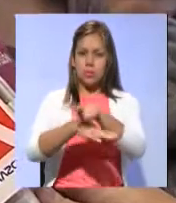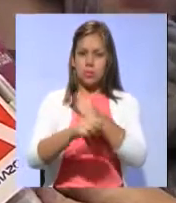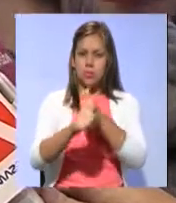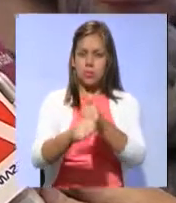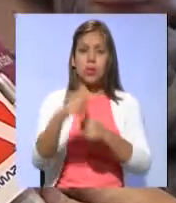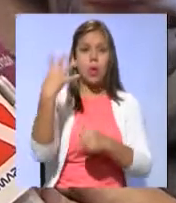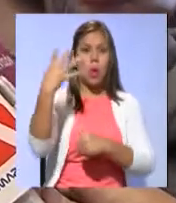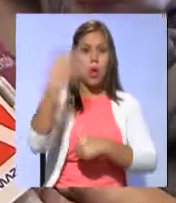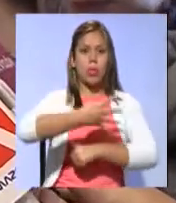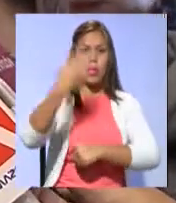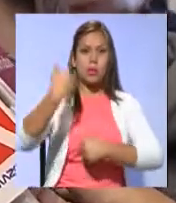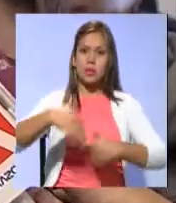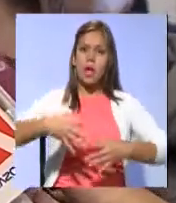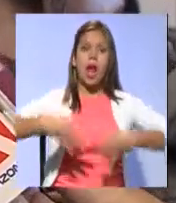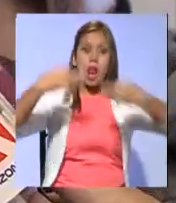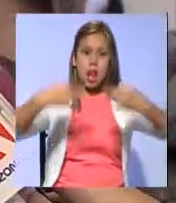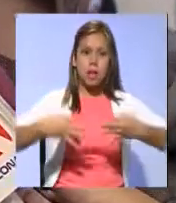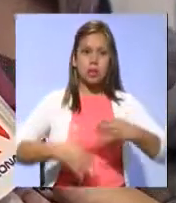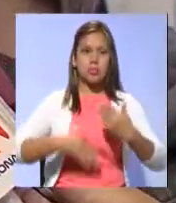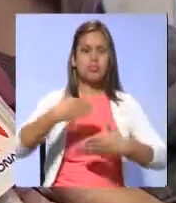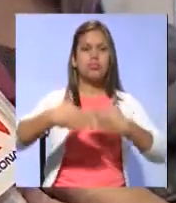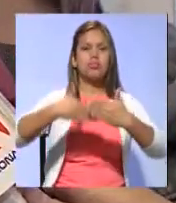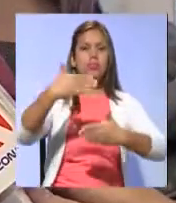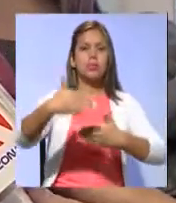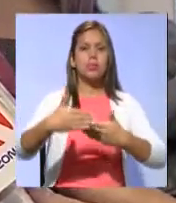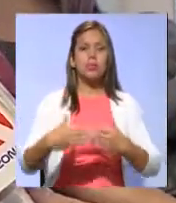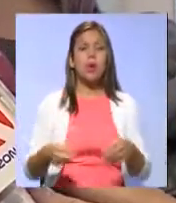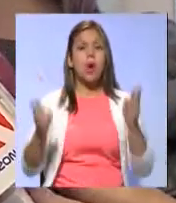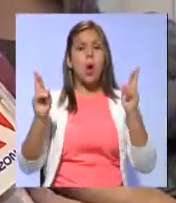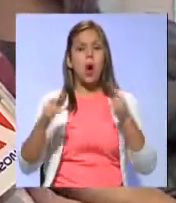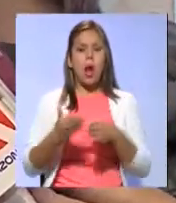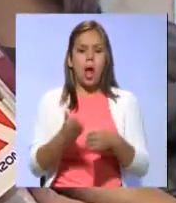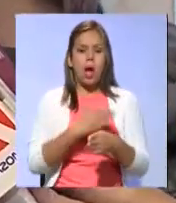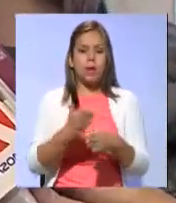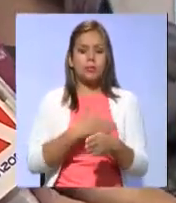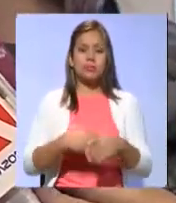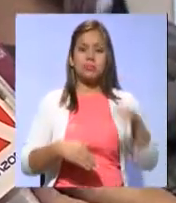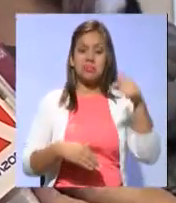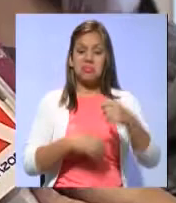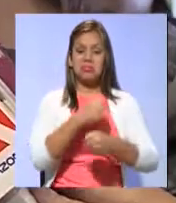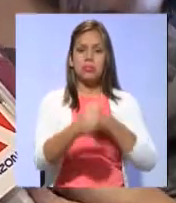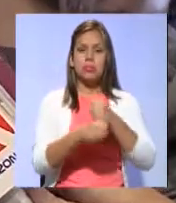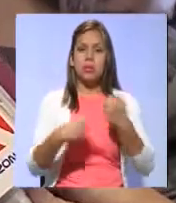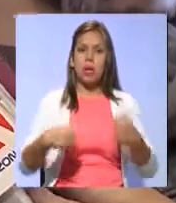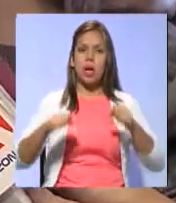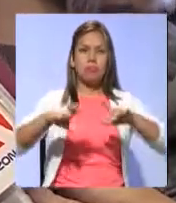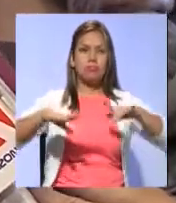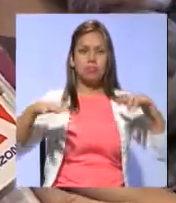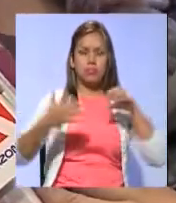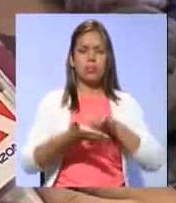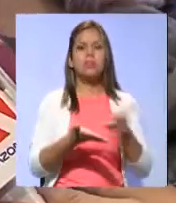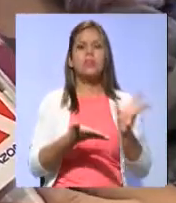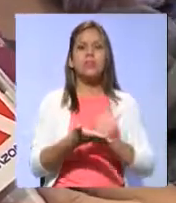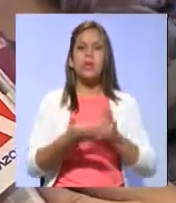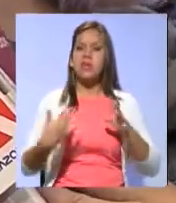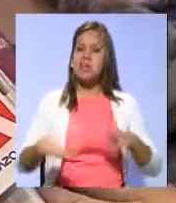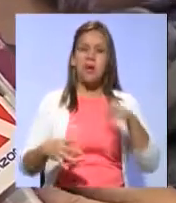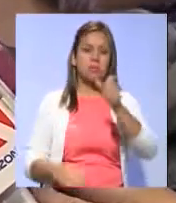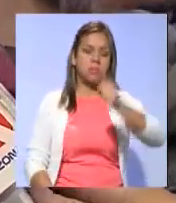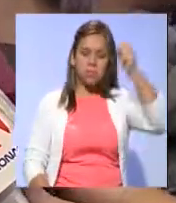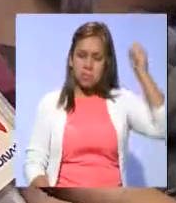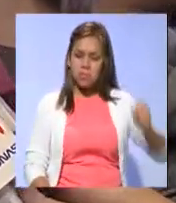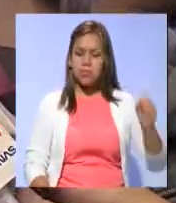4 días tiene listo el proceso, bien podríamos, antes de finales de año, tener la audiencia en la Asamblea y destituir